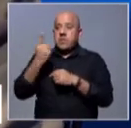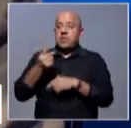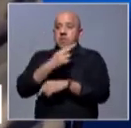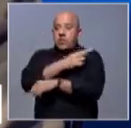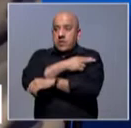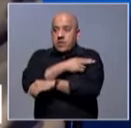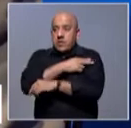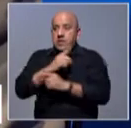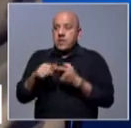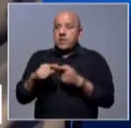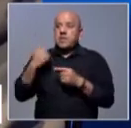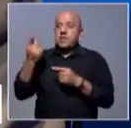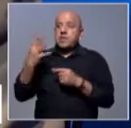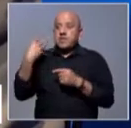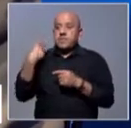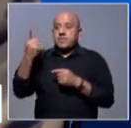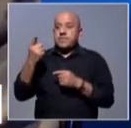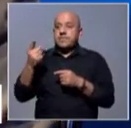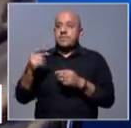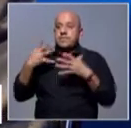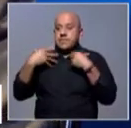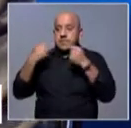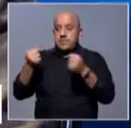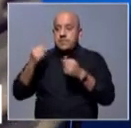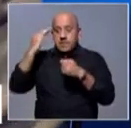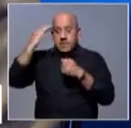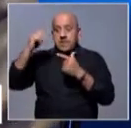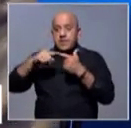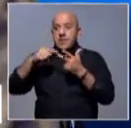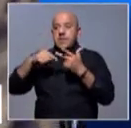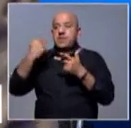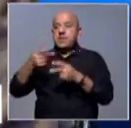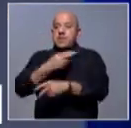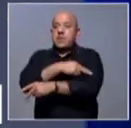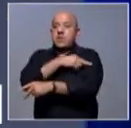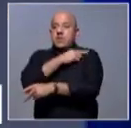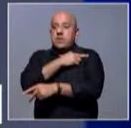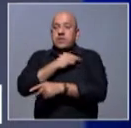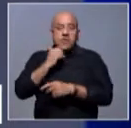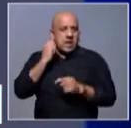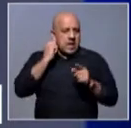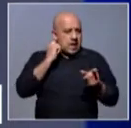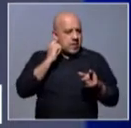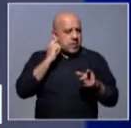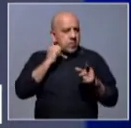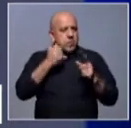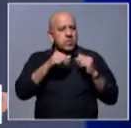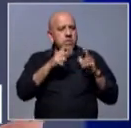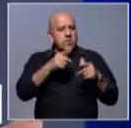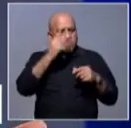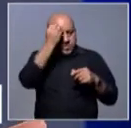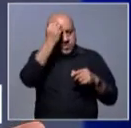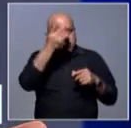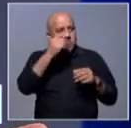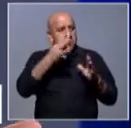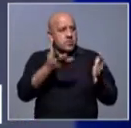después como director de sanidad militar y posteriormente como esta lectura de alguna manera o este concepto de